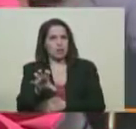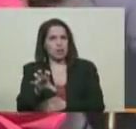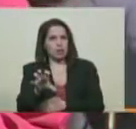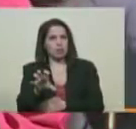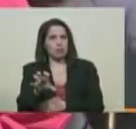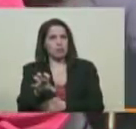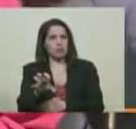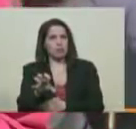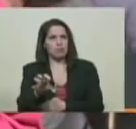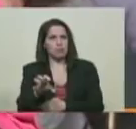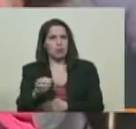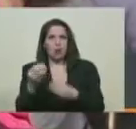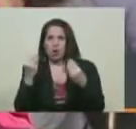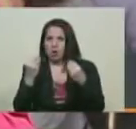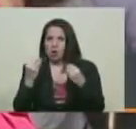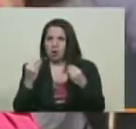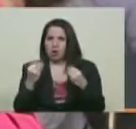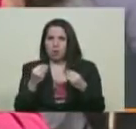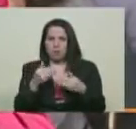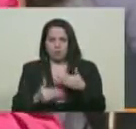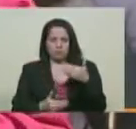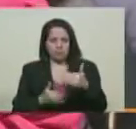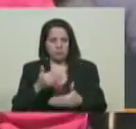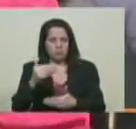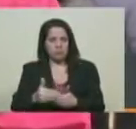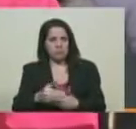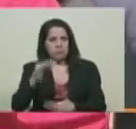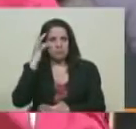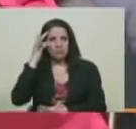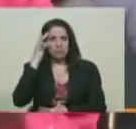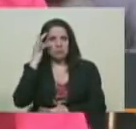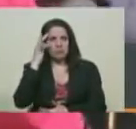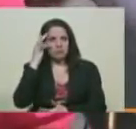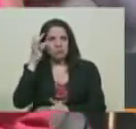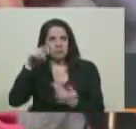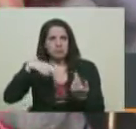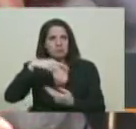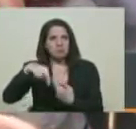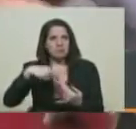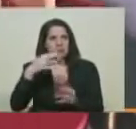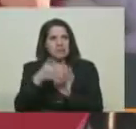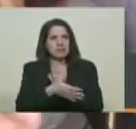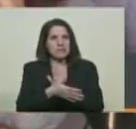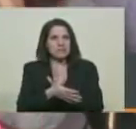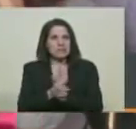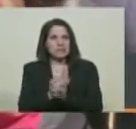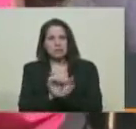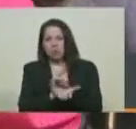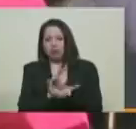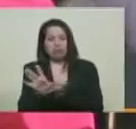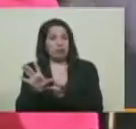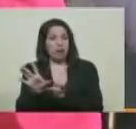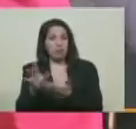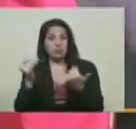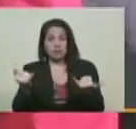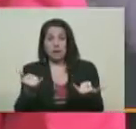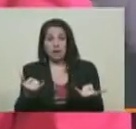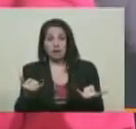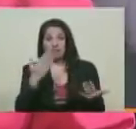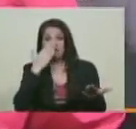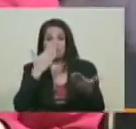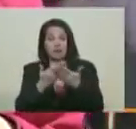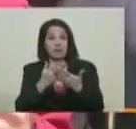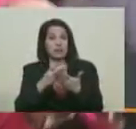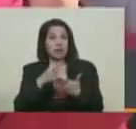lo que avanzó la Fiscalía General de la República cuando destituimos a una extorsionadora que estaba al frente del